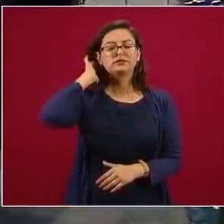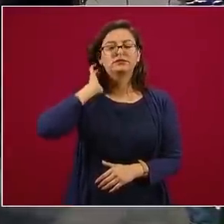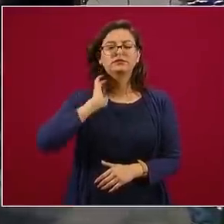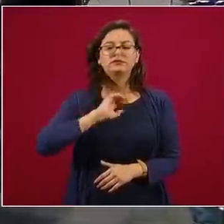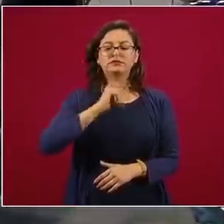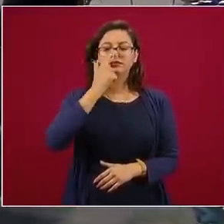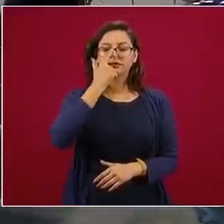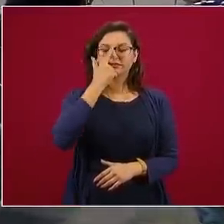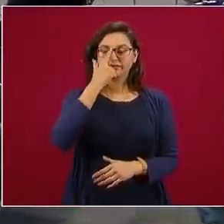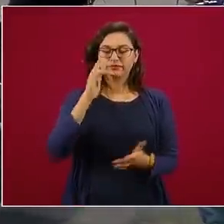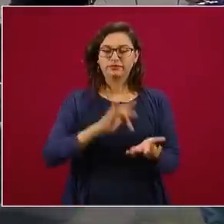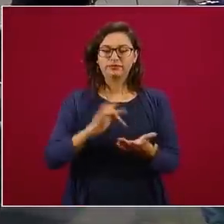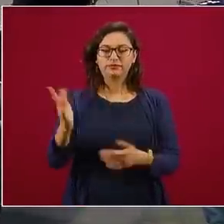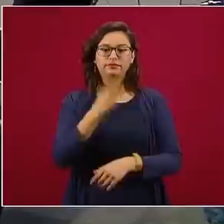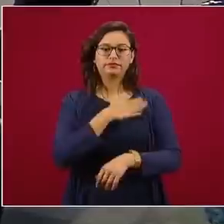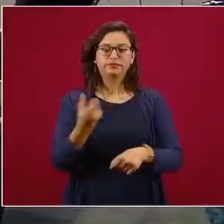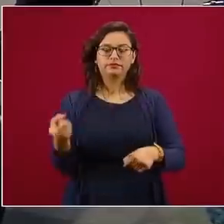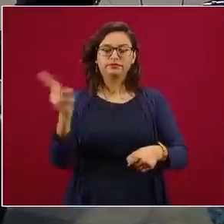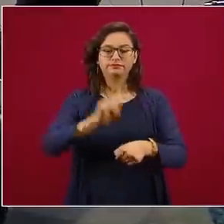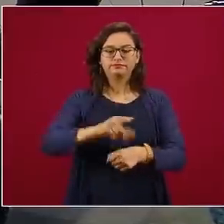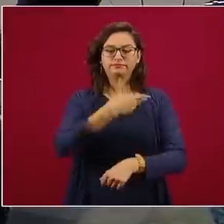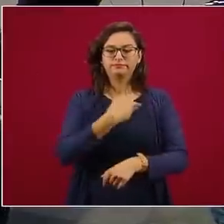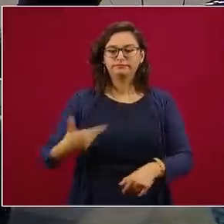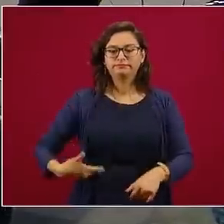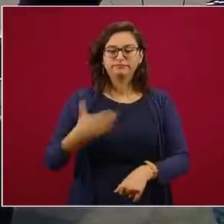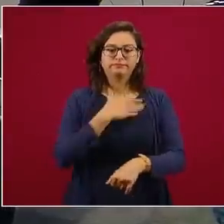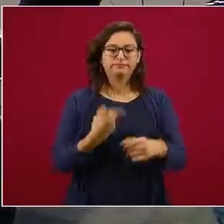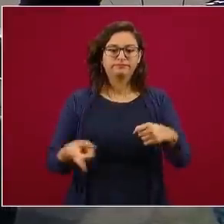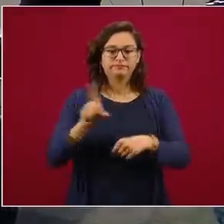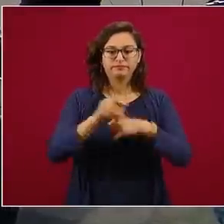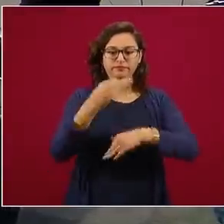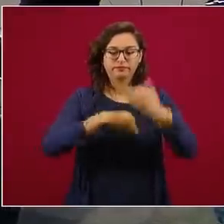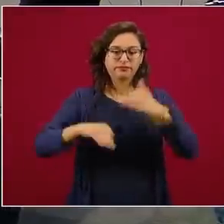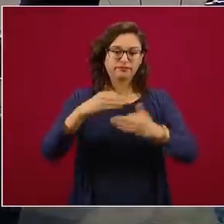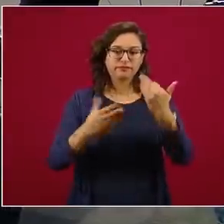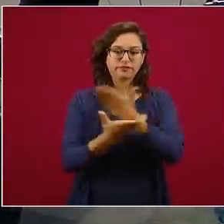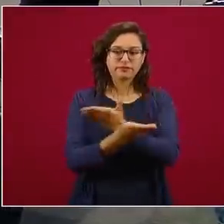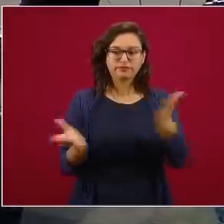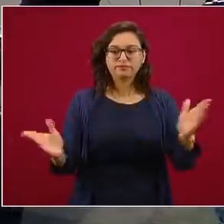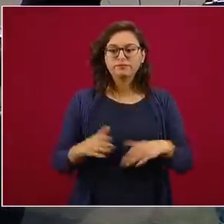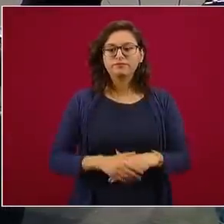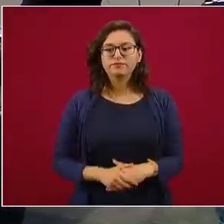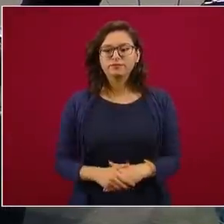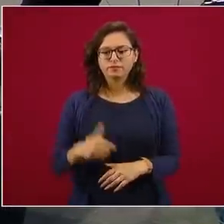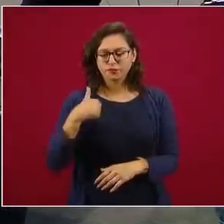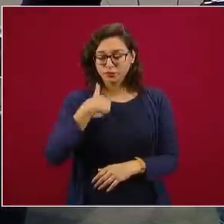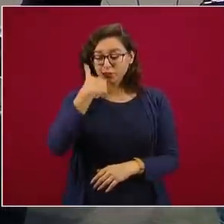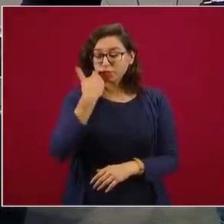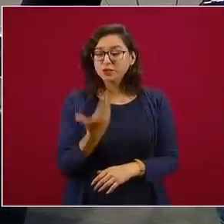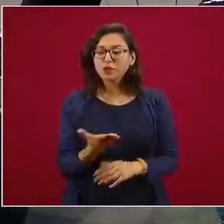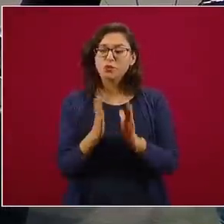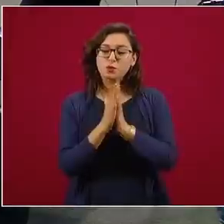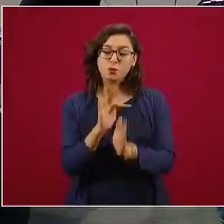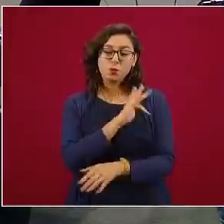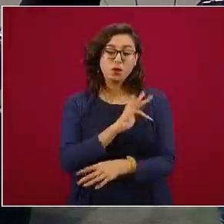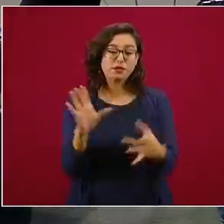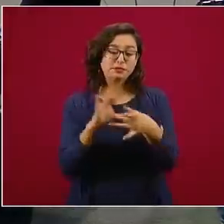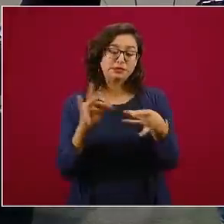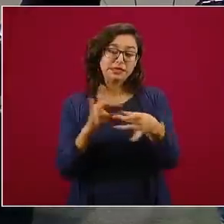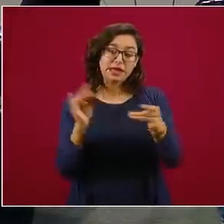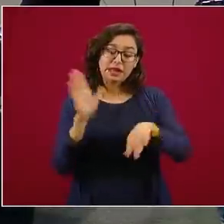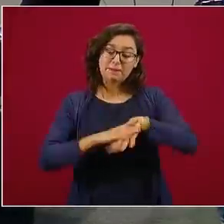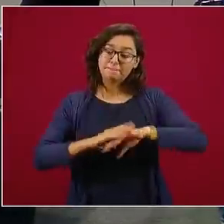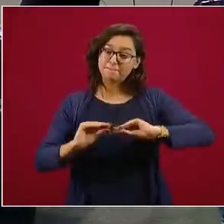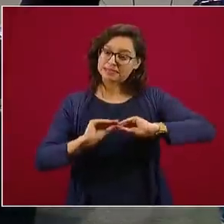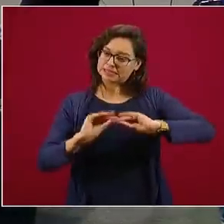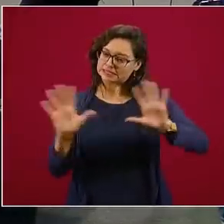Gracias, buenos días. Buenos días, presidente. Buenos días a todos. A mí me gustaría que me quedara un poco más claro